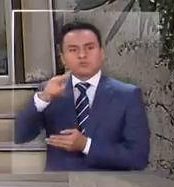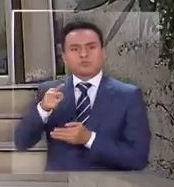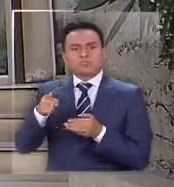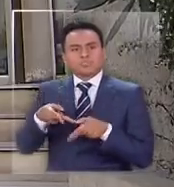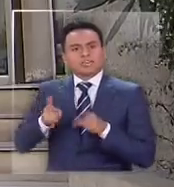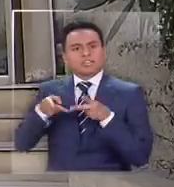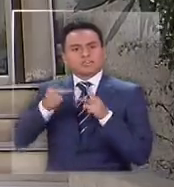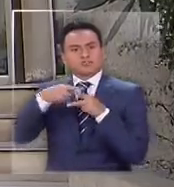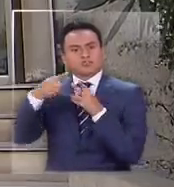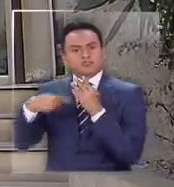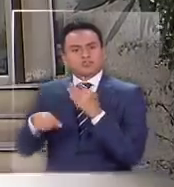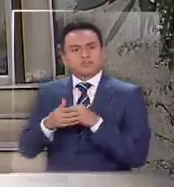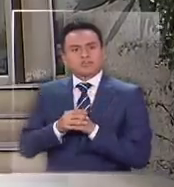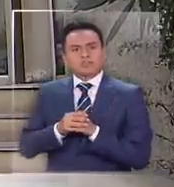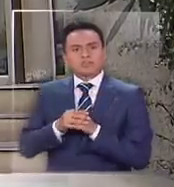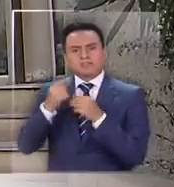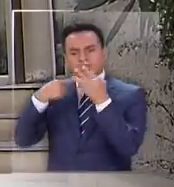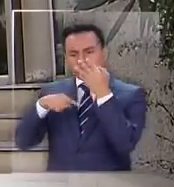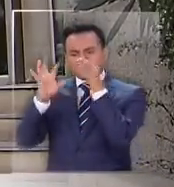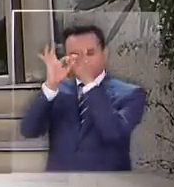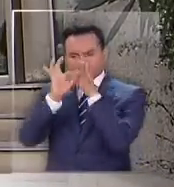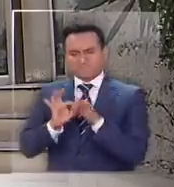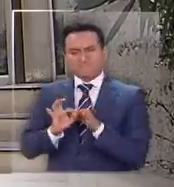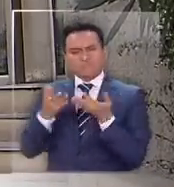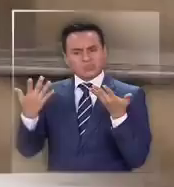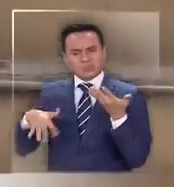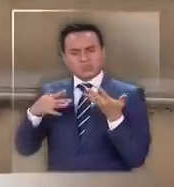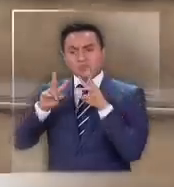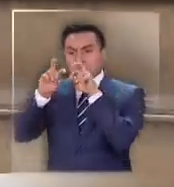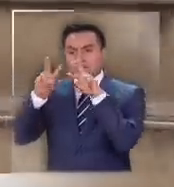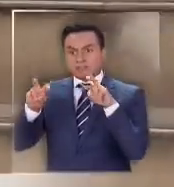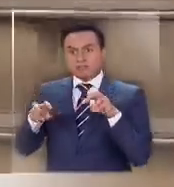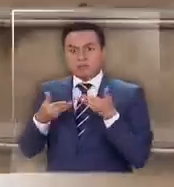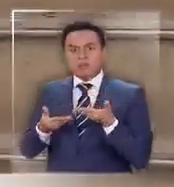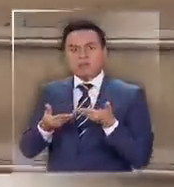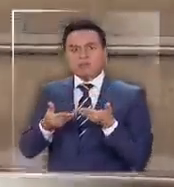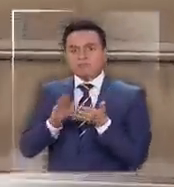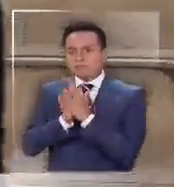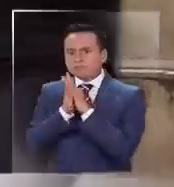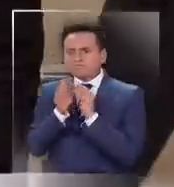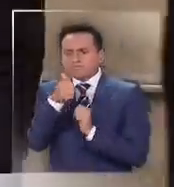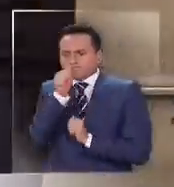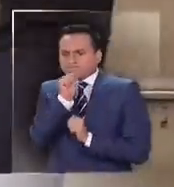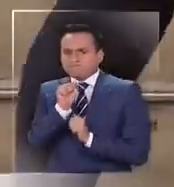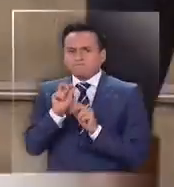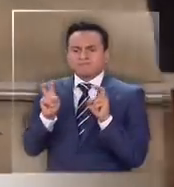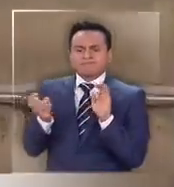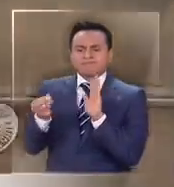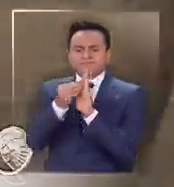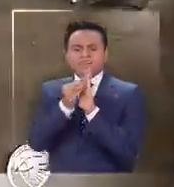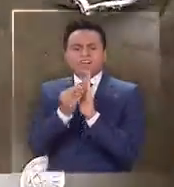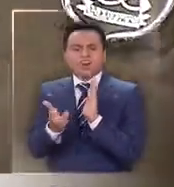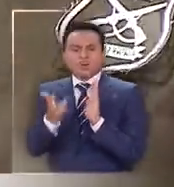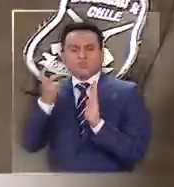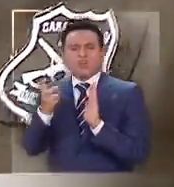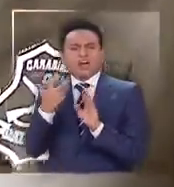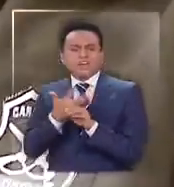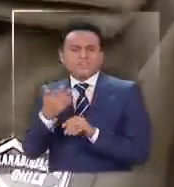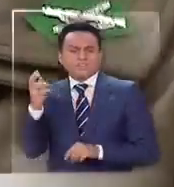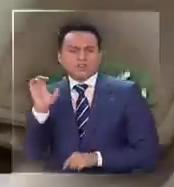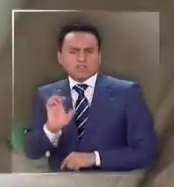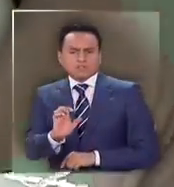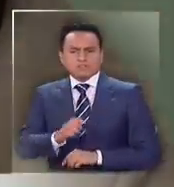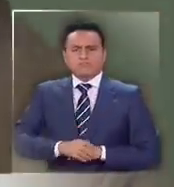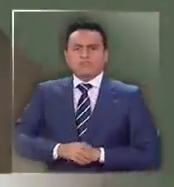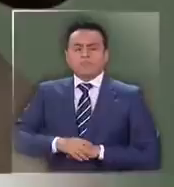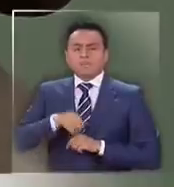derechos. Condena transversal en medio de una investigación, por el momento bajo absoluta reserva, tipificado como robo con violación.